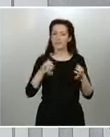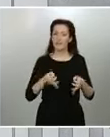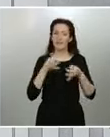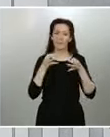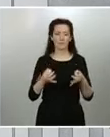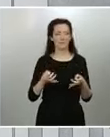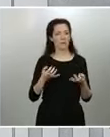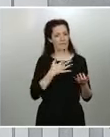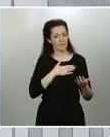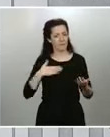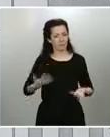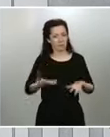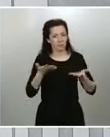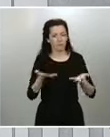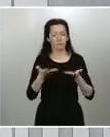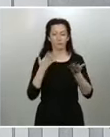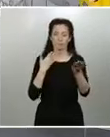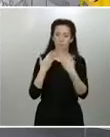posible